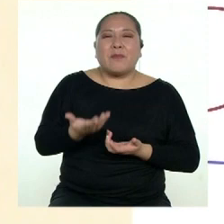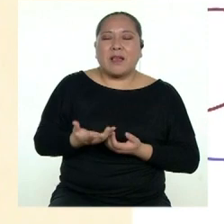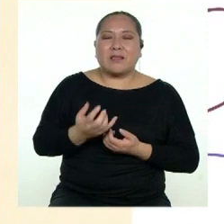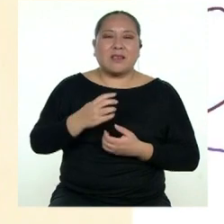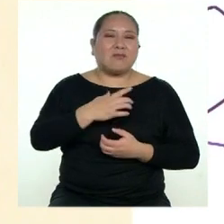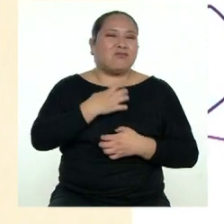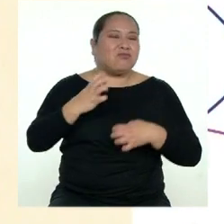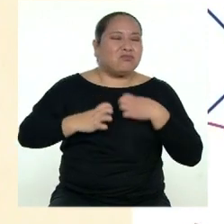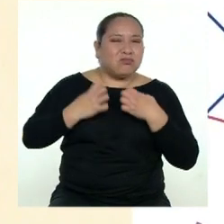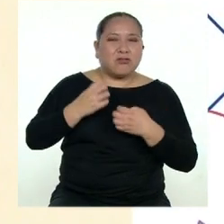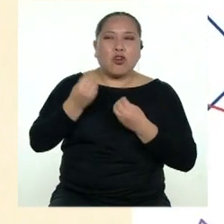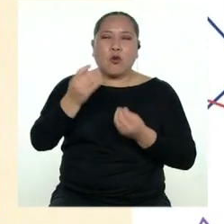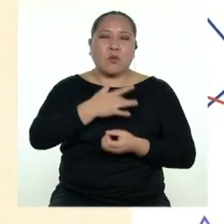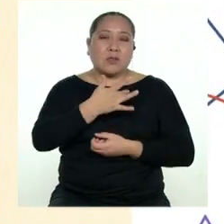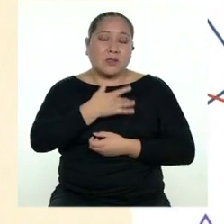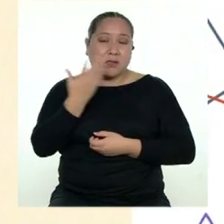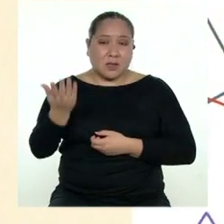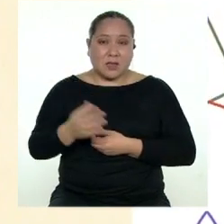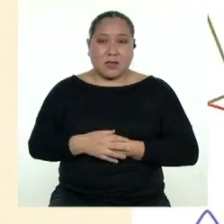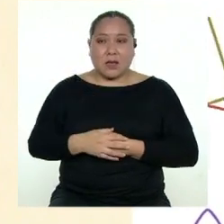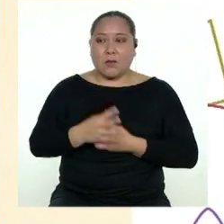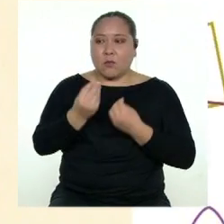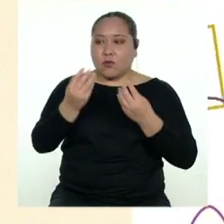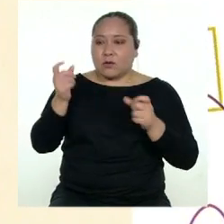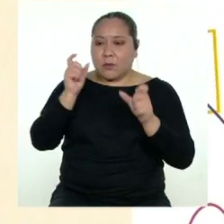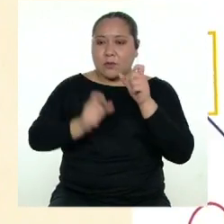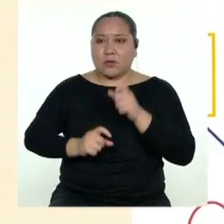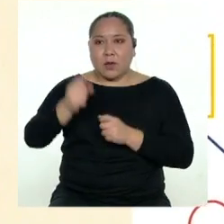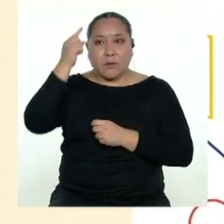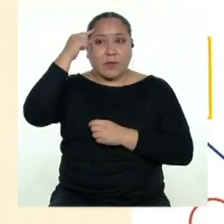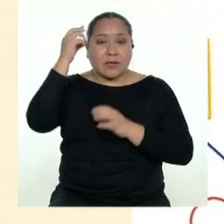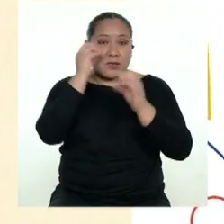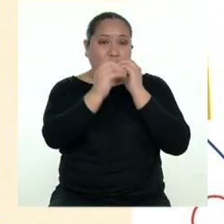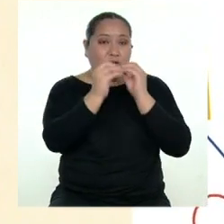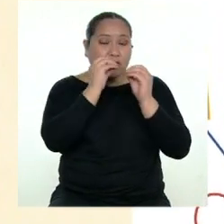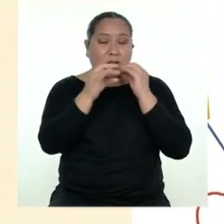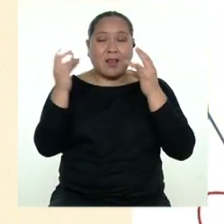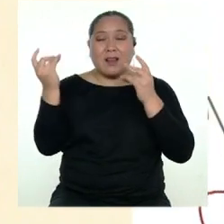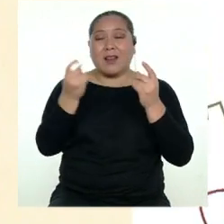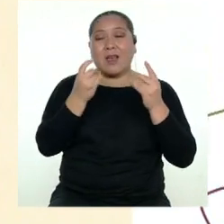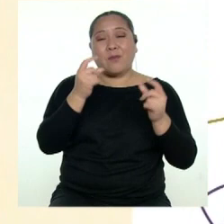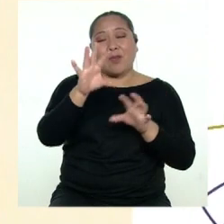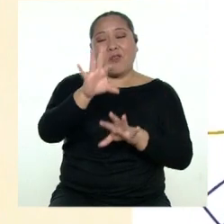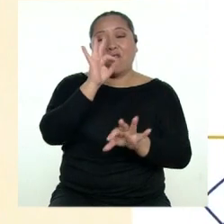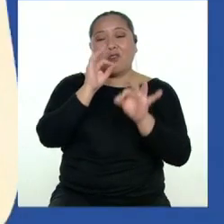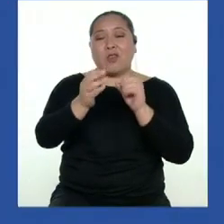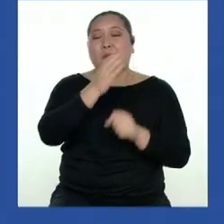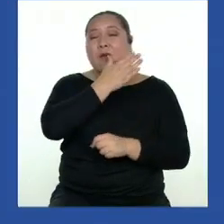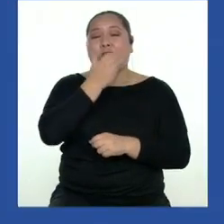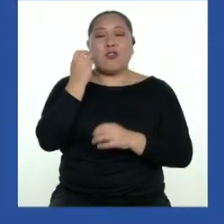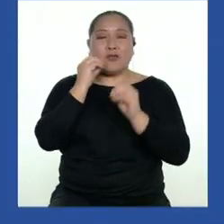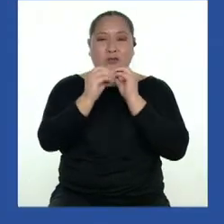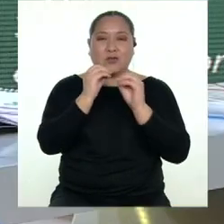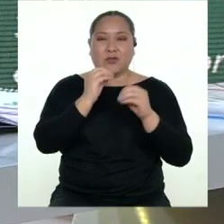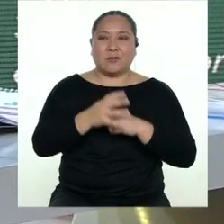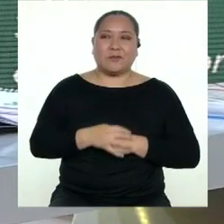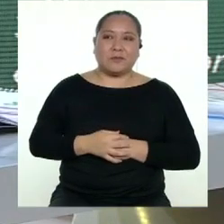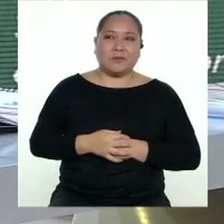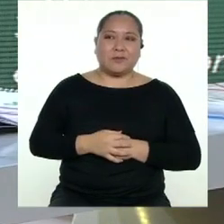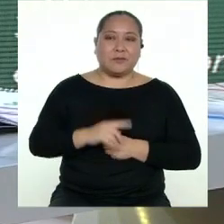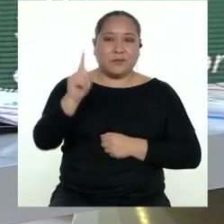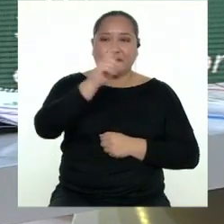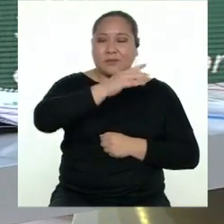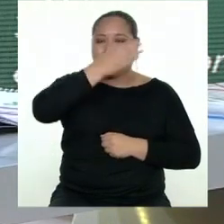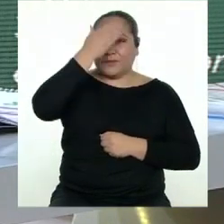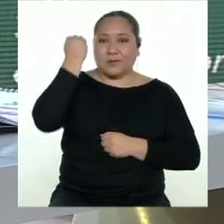al respecto. Además, mientras más personas piensen en alternativas, más pronto podremos encontrar la mejor solución. No